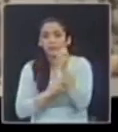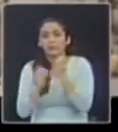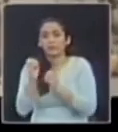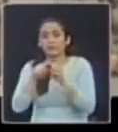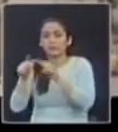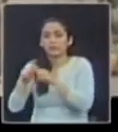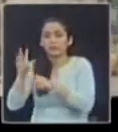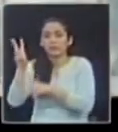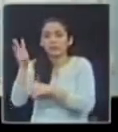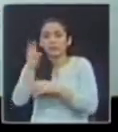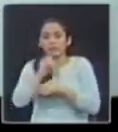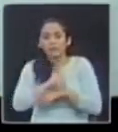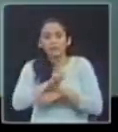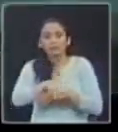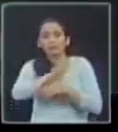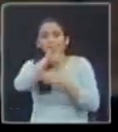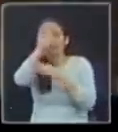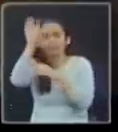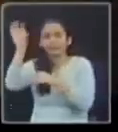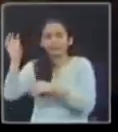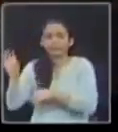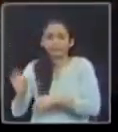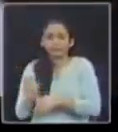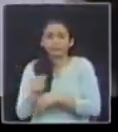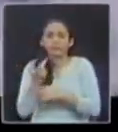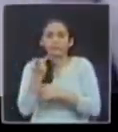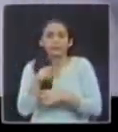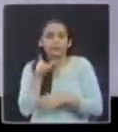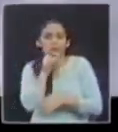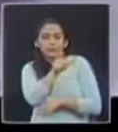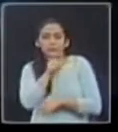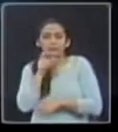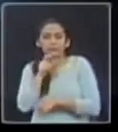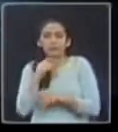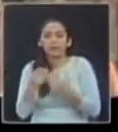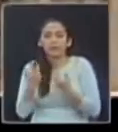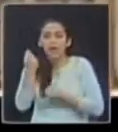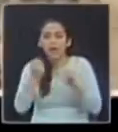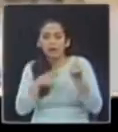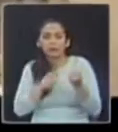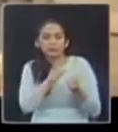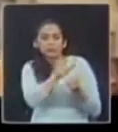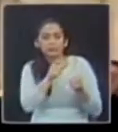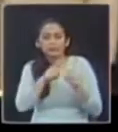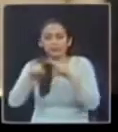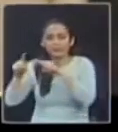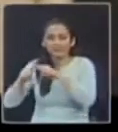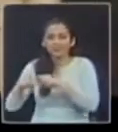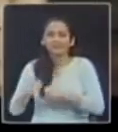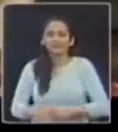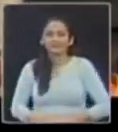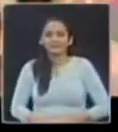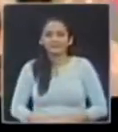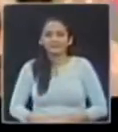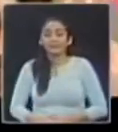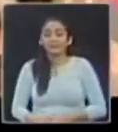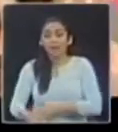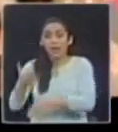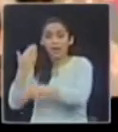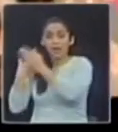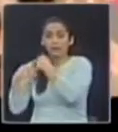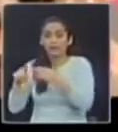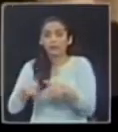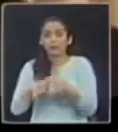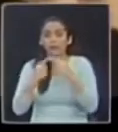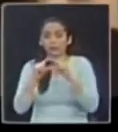atención entre sucursales, agencias, autobancos y ventanillas de extensión. Esto gracias a la iniciativa de un grupo de empresarios